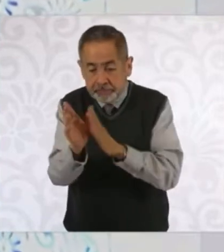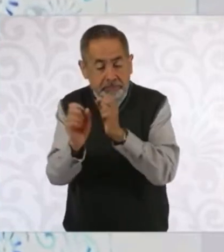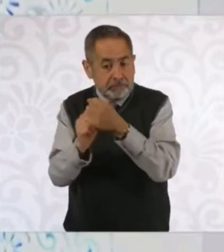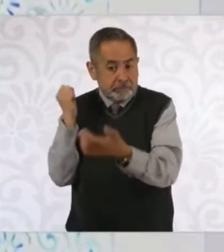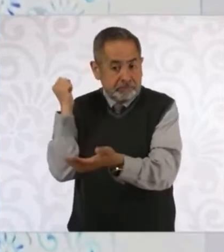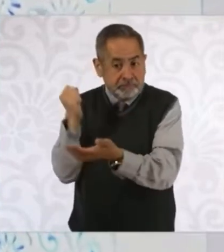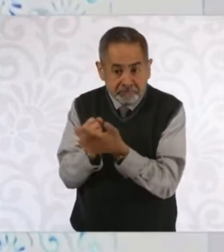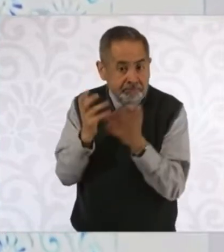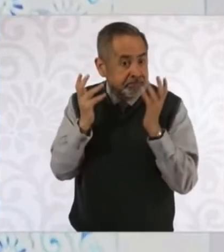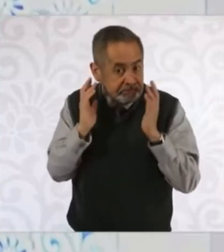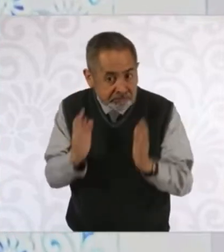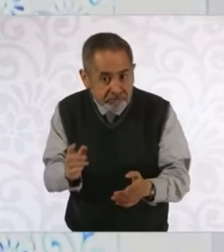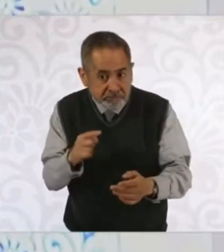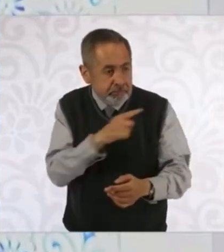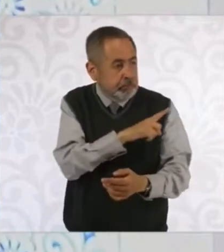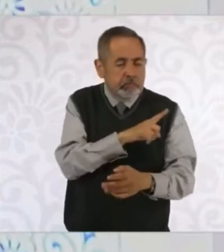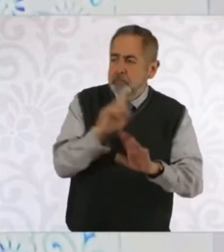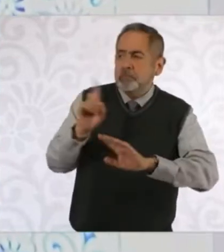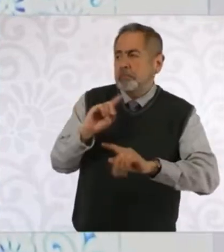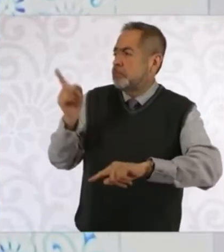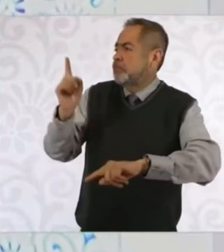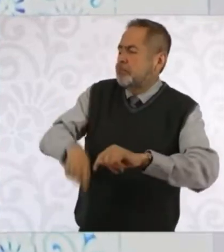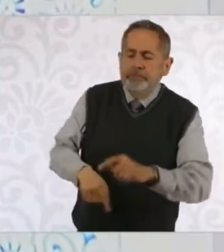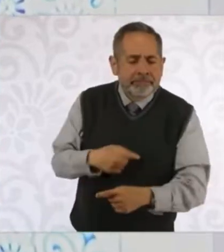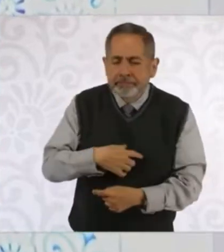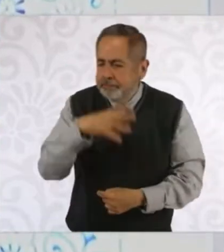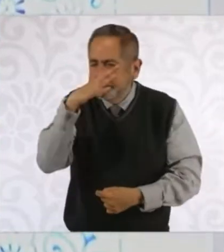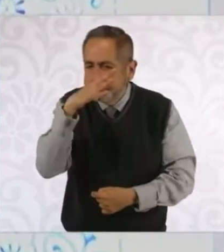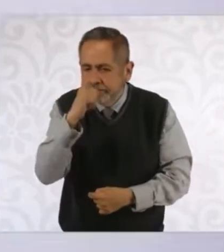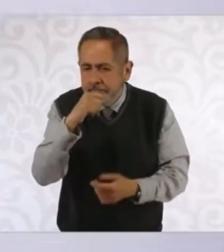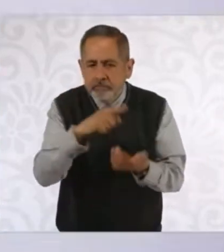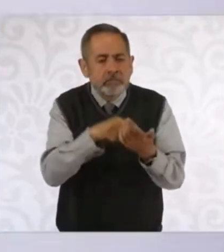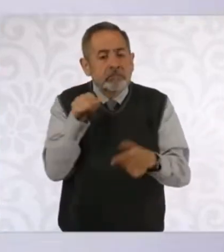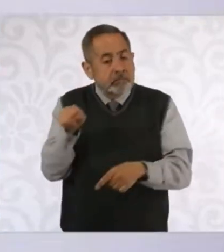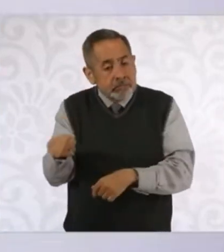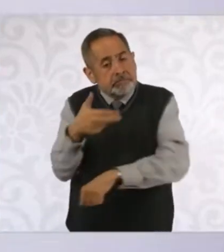pueblo pueda combatir esa corrupción que hay en el Poder Judicial.